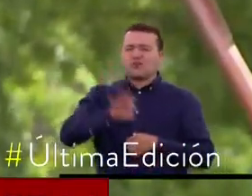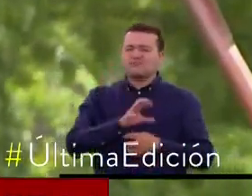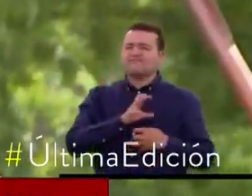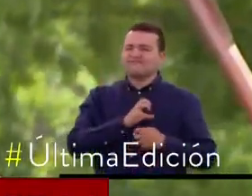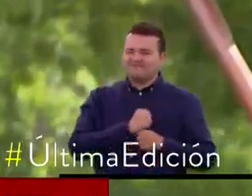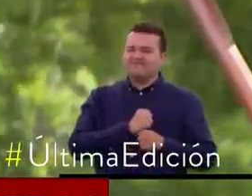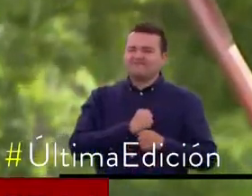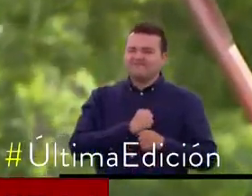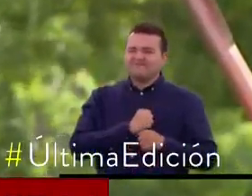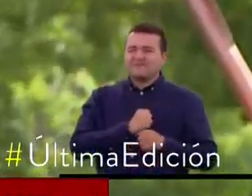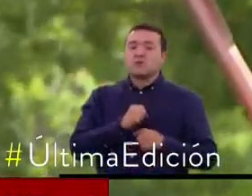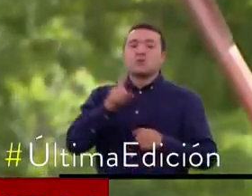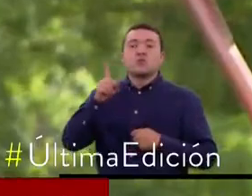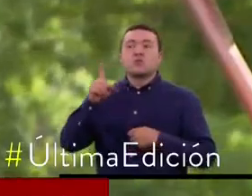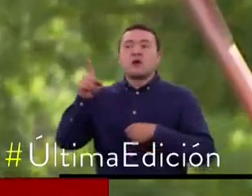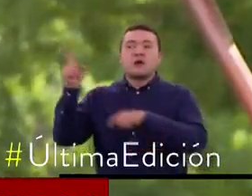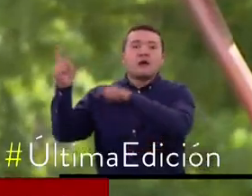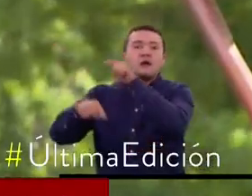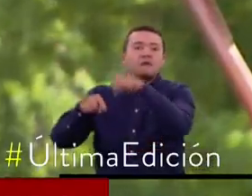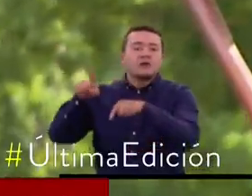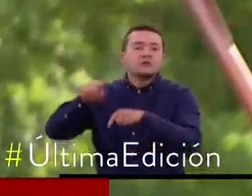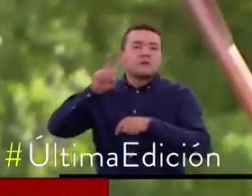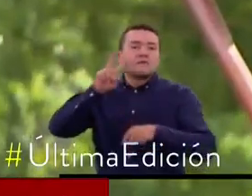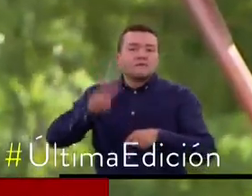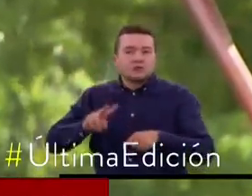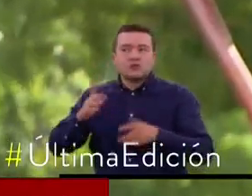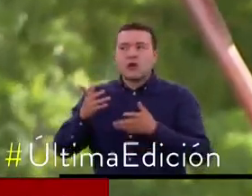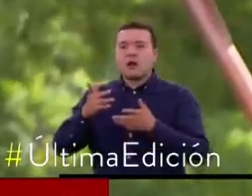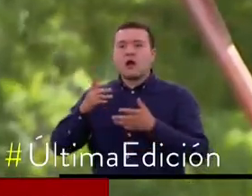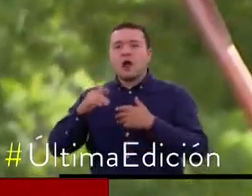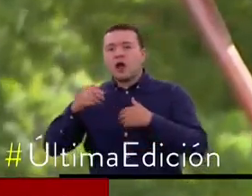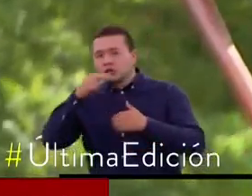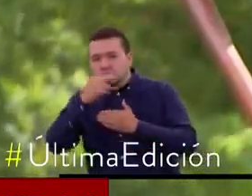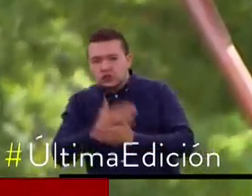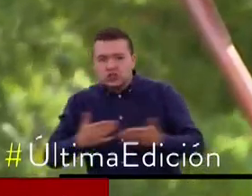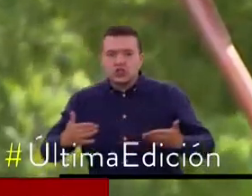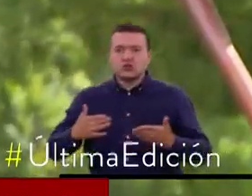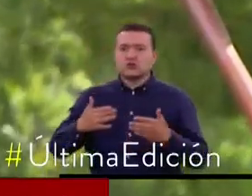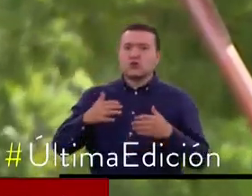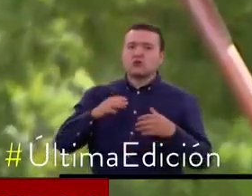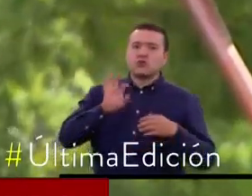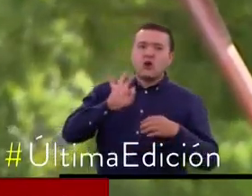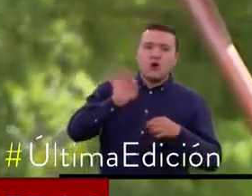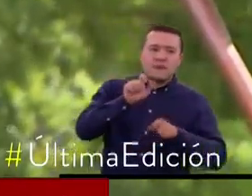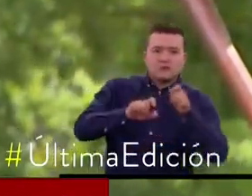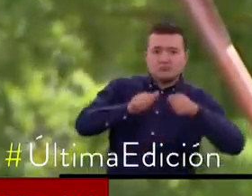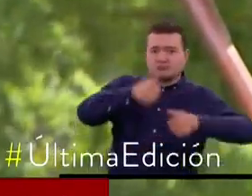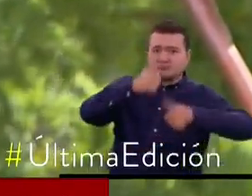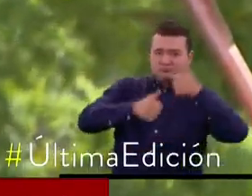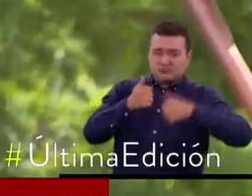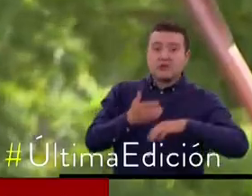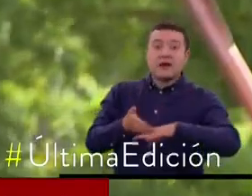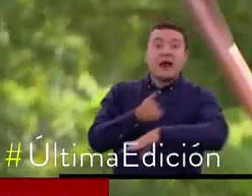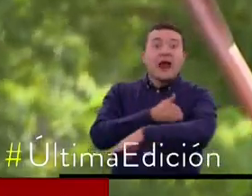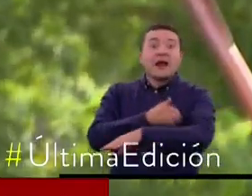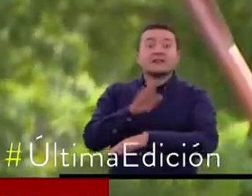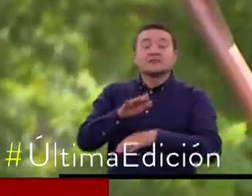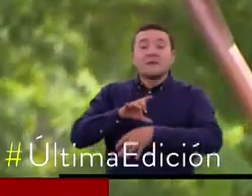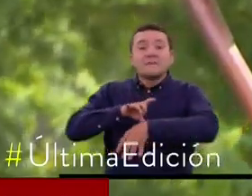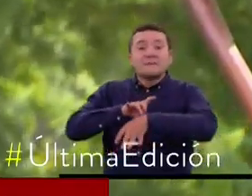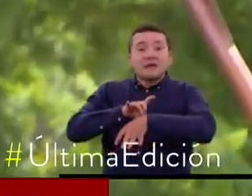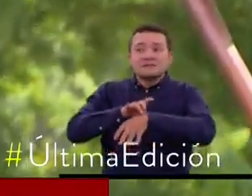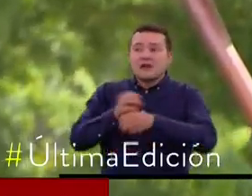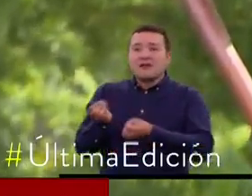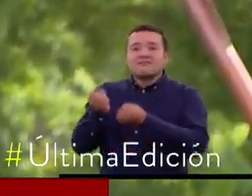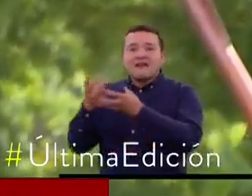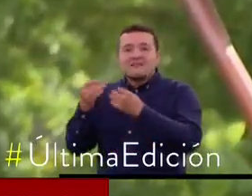migrantes a la ciudad para ser instrumentalizados. Lo preocupante es que la farmacia que se dedicaba a vender medicina